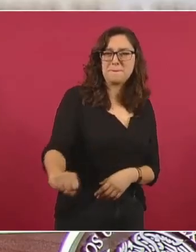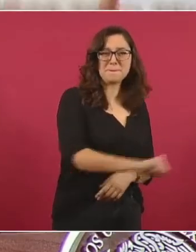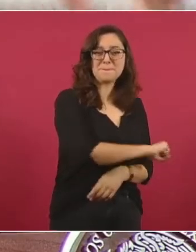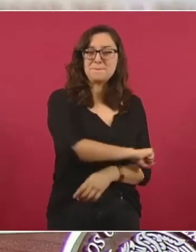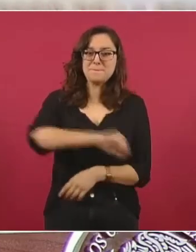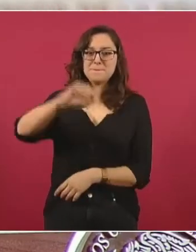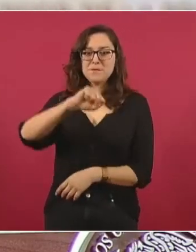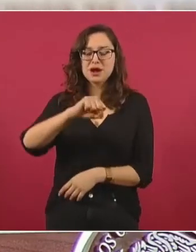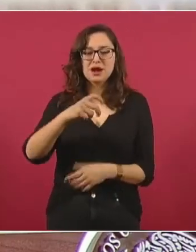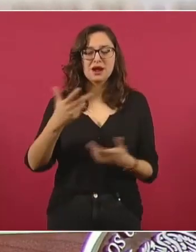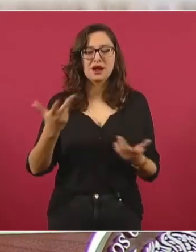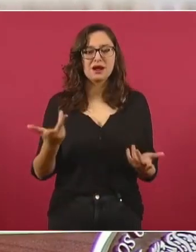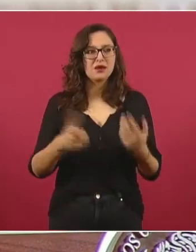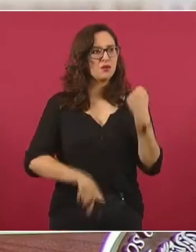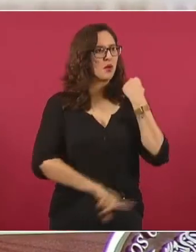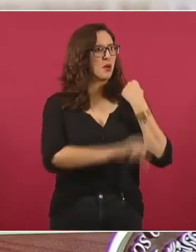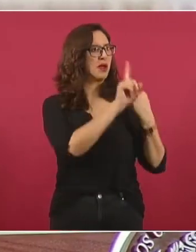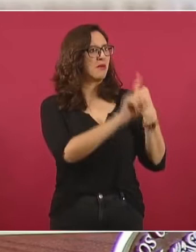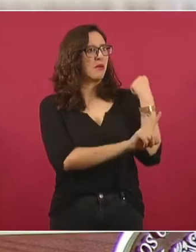Hay problemas,